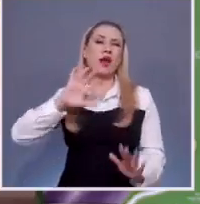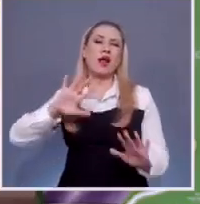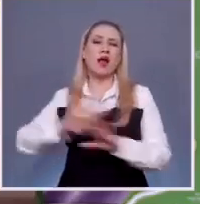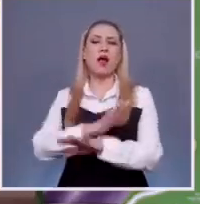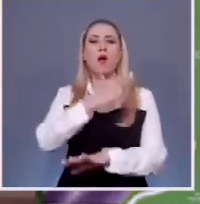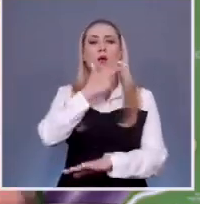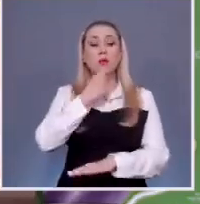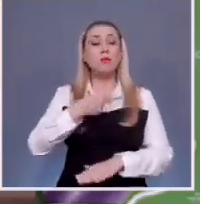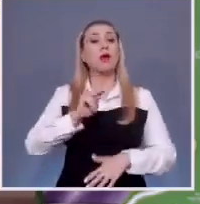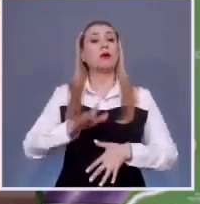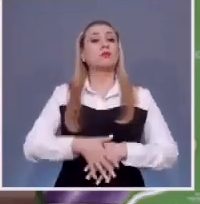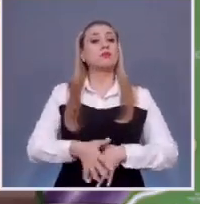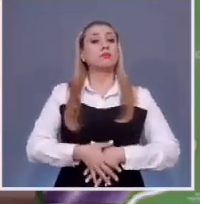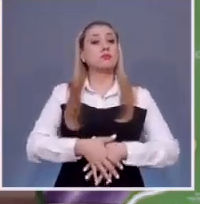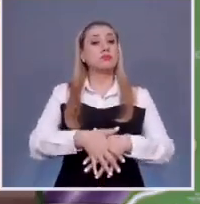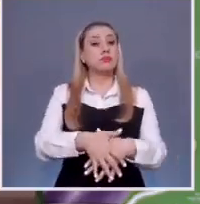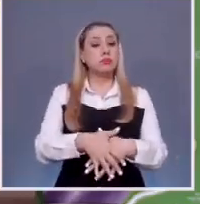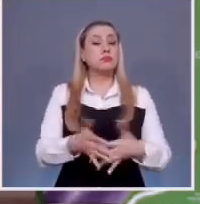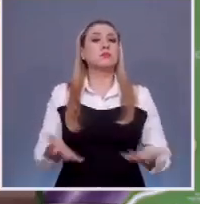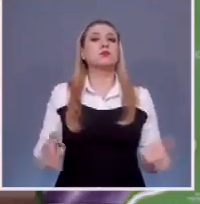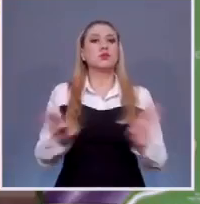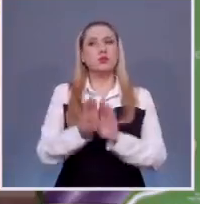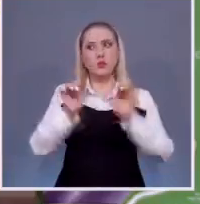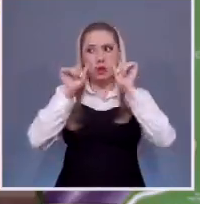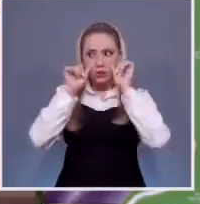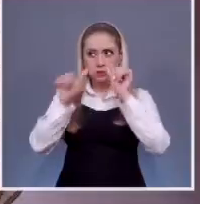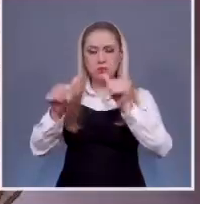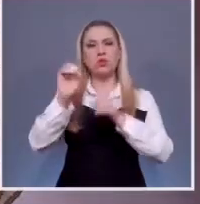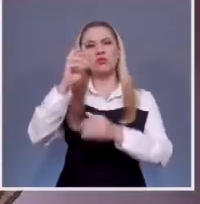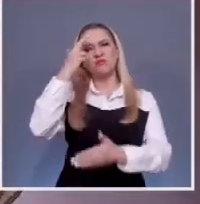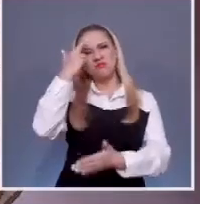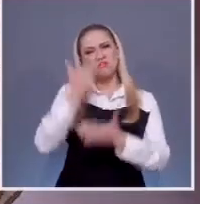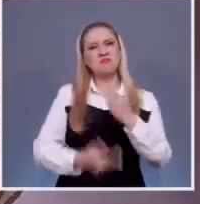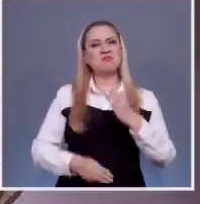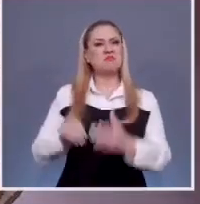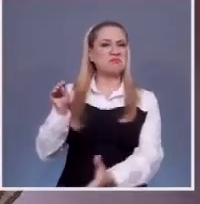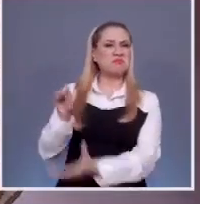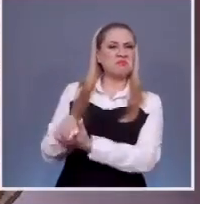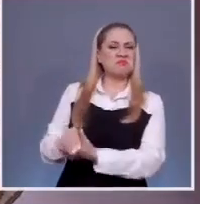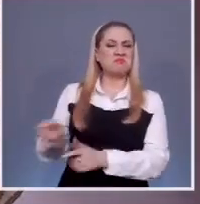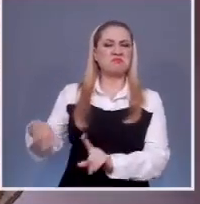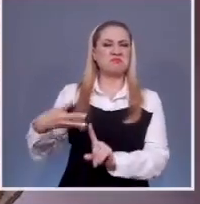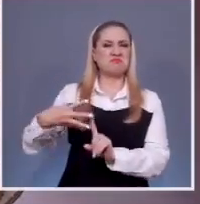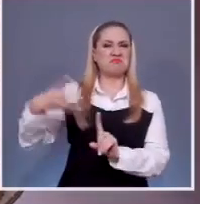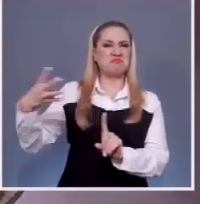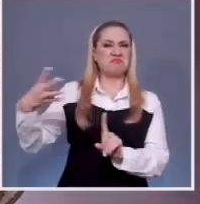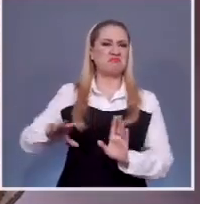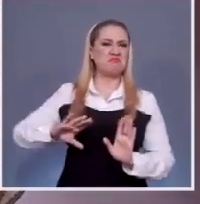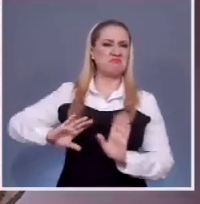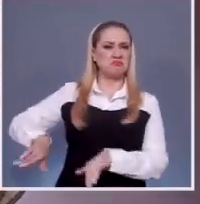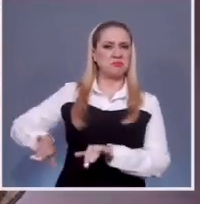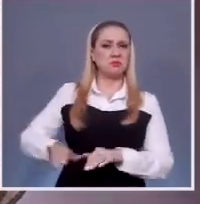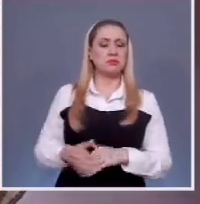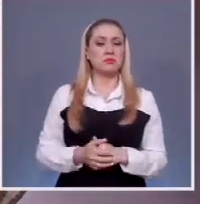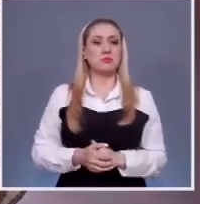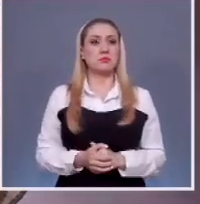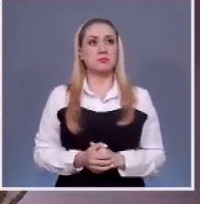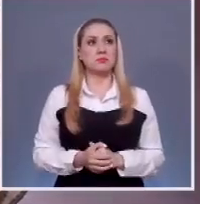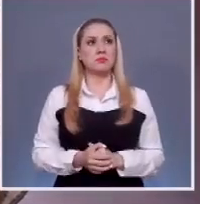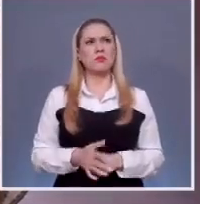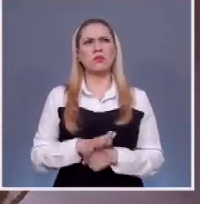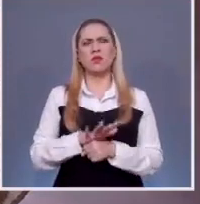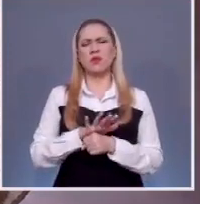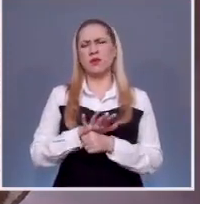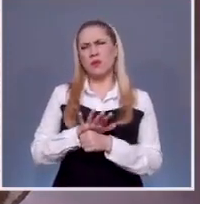violencia obstétrica precisamente por ser un grupo en una situación de vulnerabilidad. ¿Cuáles serían las situaciones en